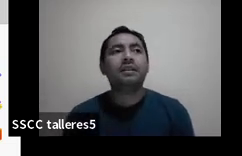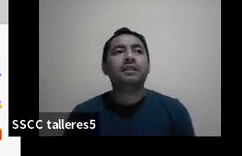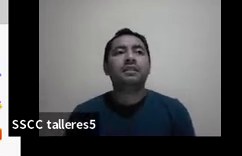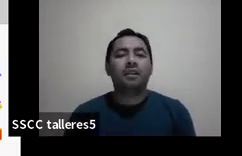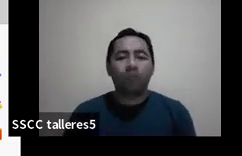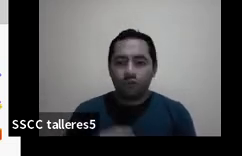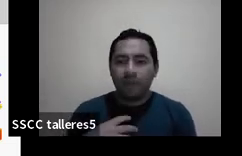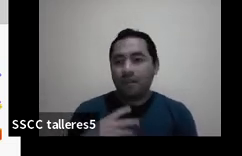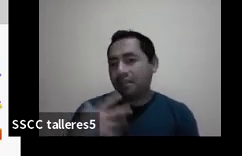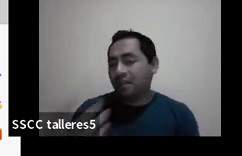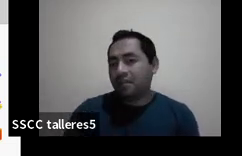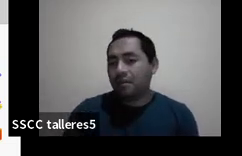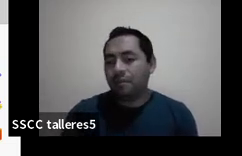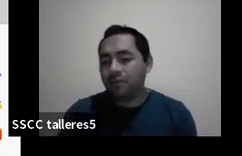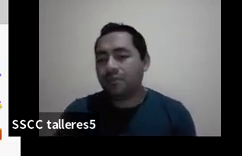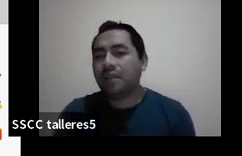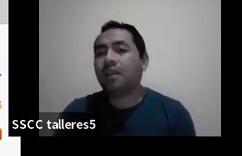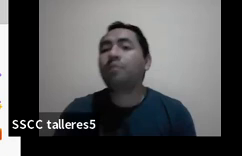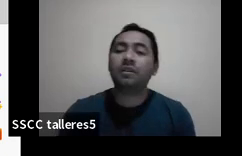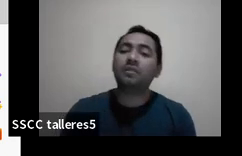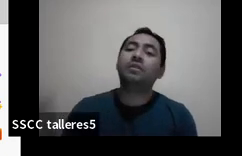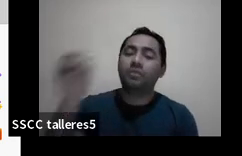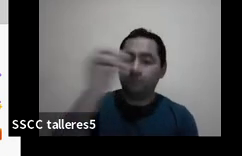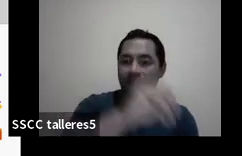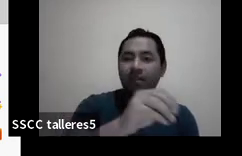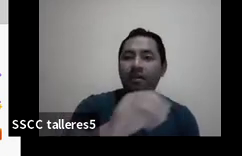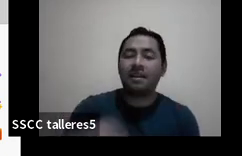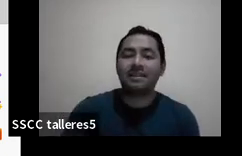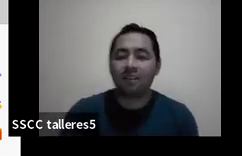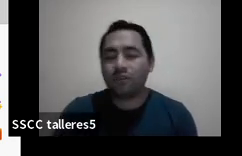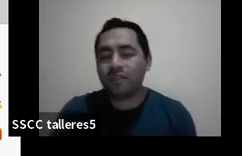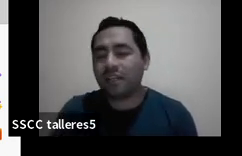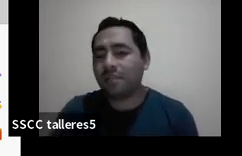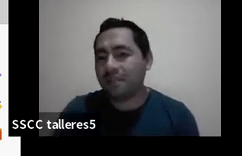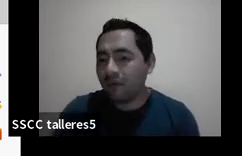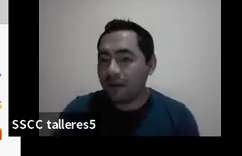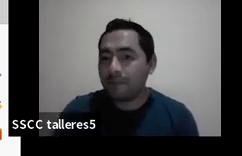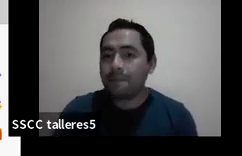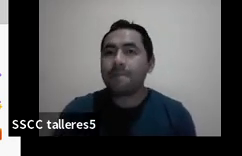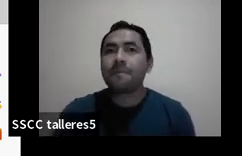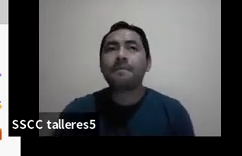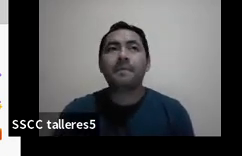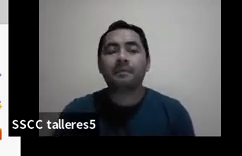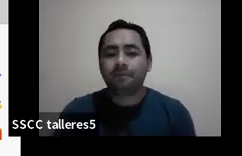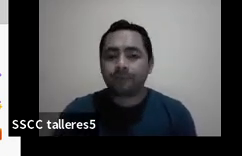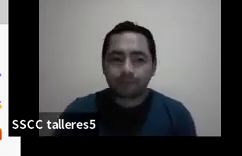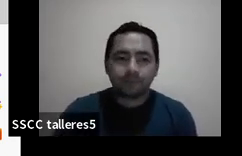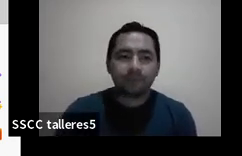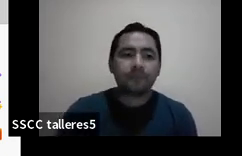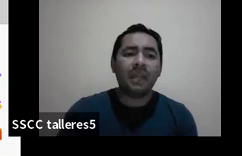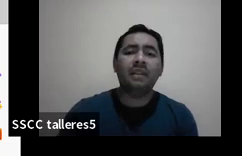lenguaje, si es que los padres tienen esa posibilidad, pues los meten a centros de terapias de lenguaje.